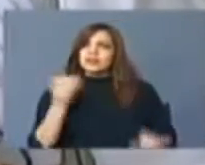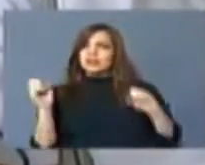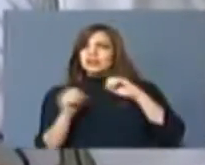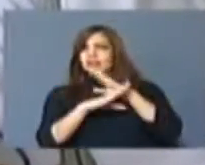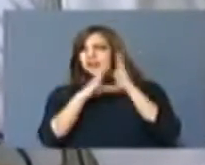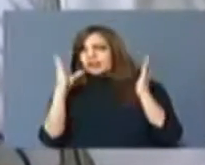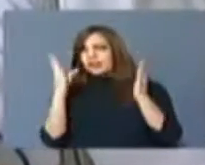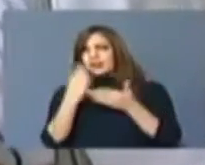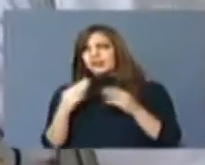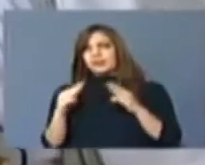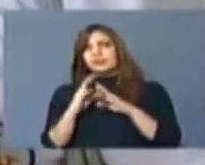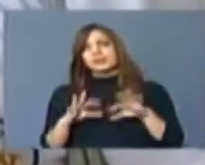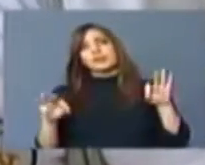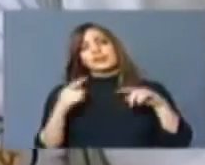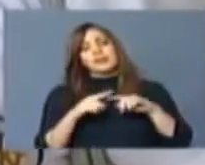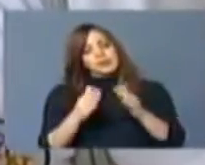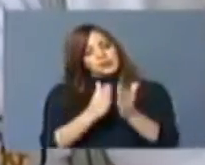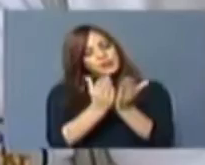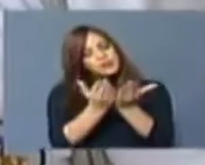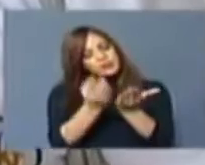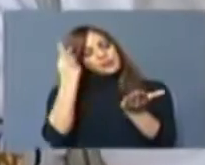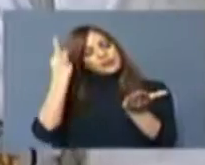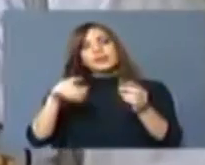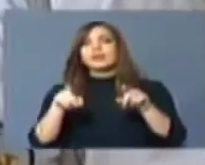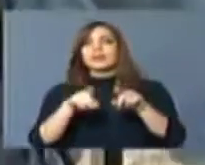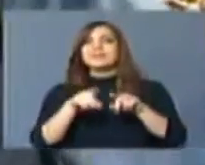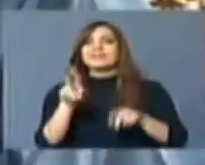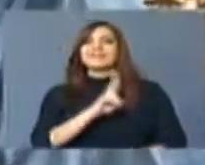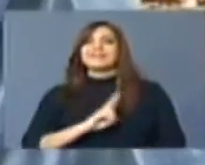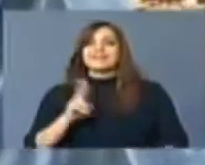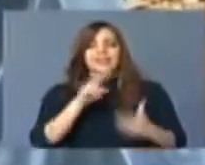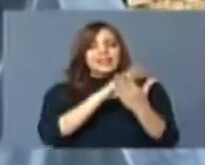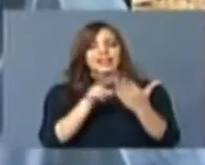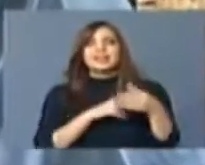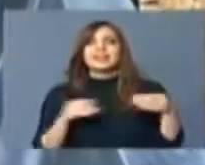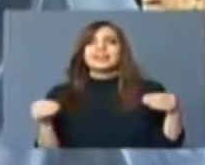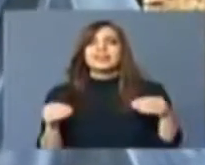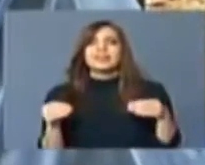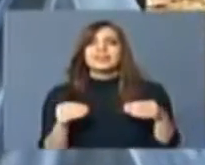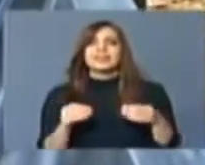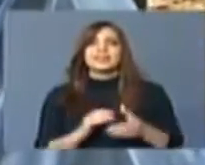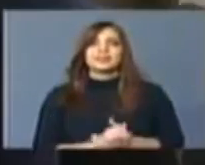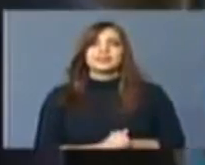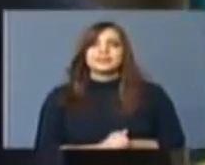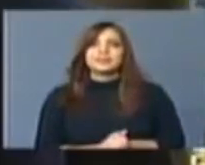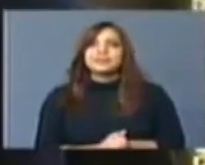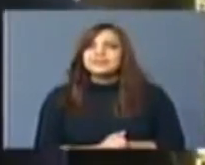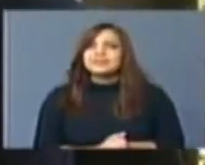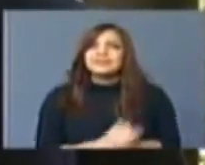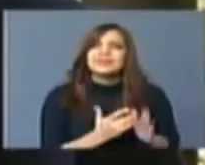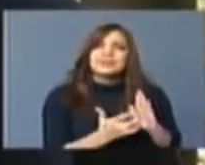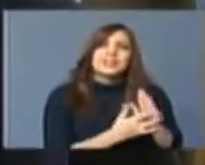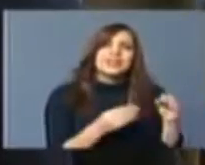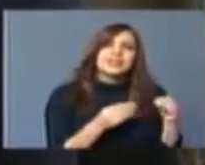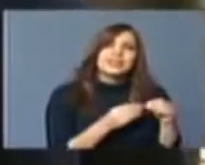gran importancia, pero los libros creo que hay que también ponerlos en práctica. Leer más que usar tanta tecnología. Tecnología, man,